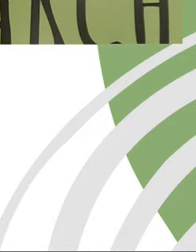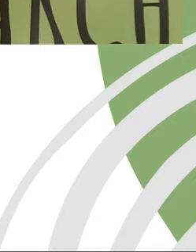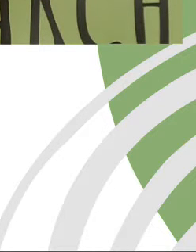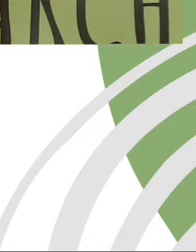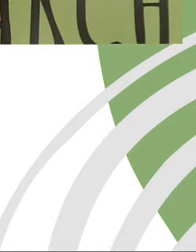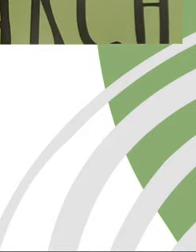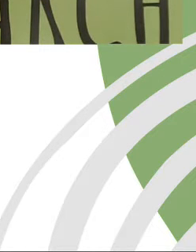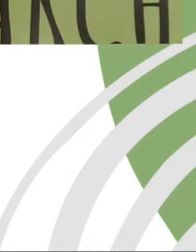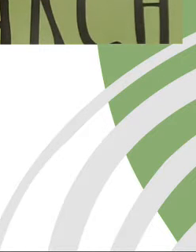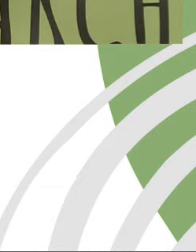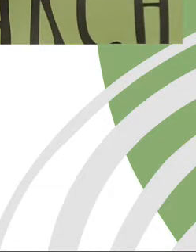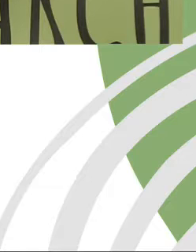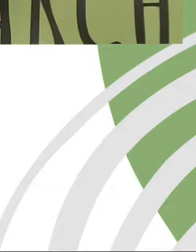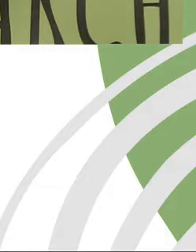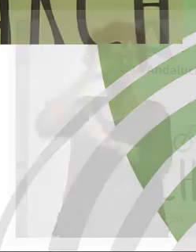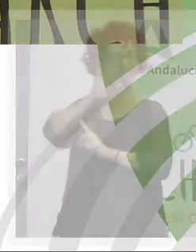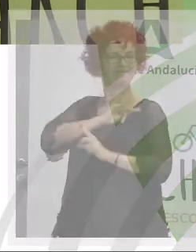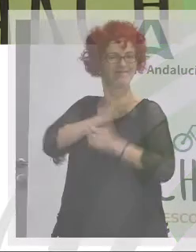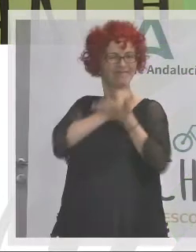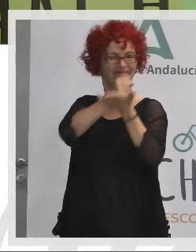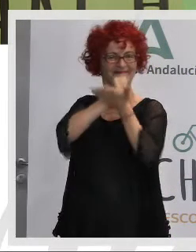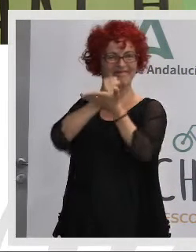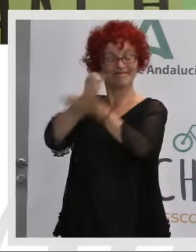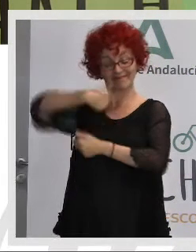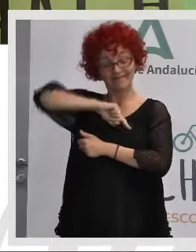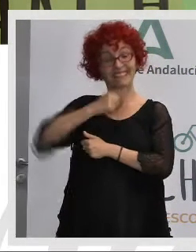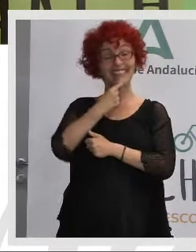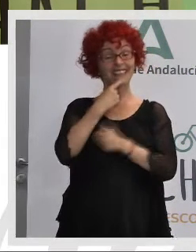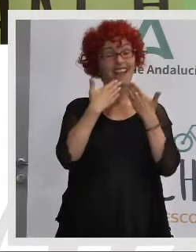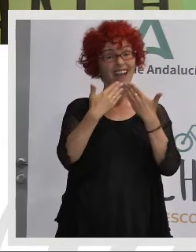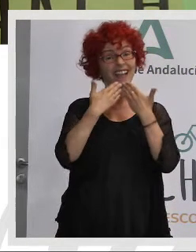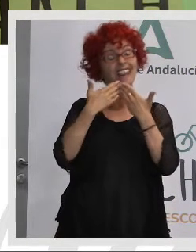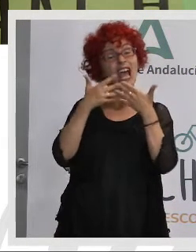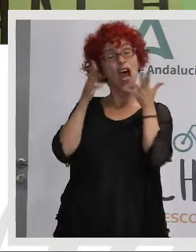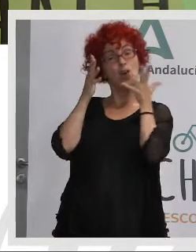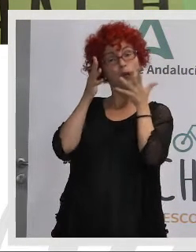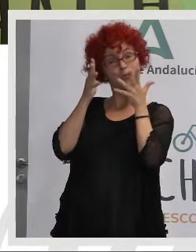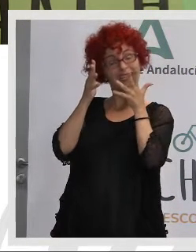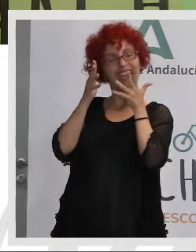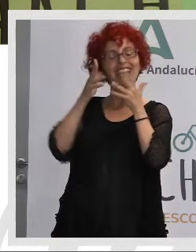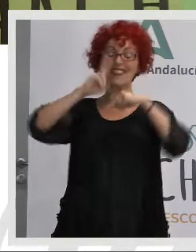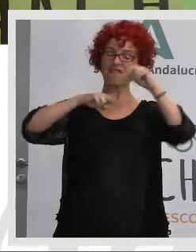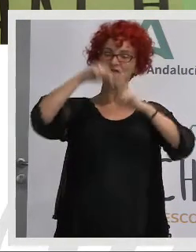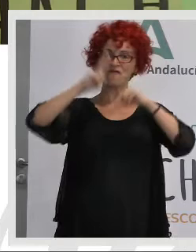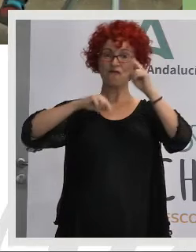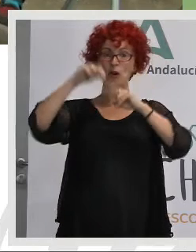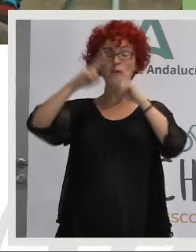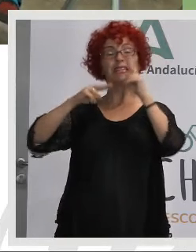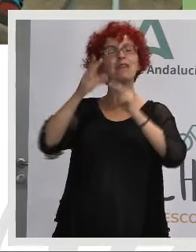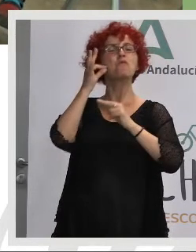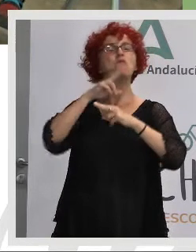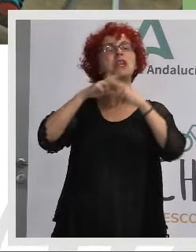son los objetivos de estos premios. Agradecemos la presencia de la consejera de Fomento, Articulación del Territorio y Vivienda, doña Marifran